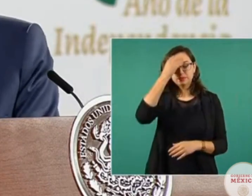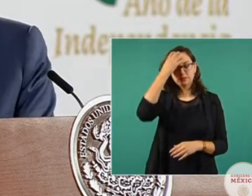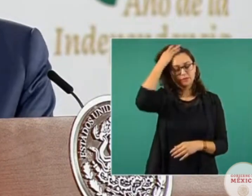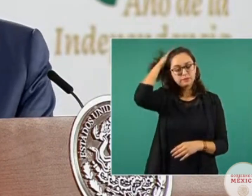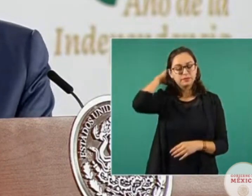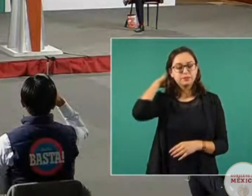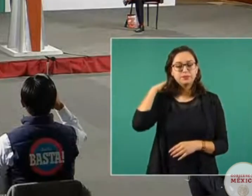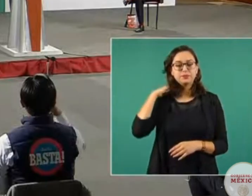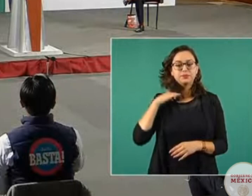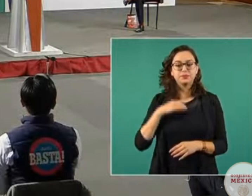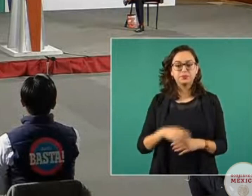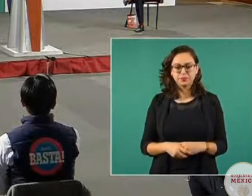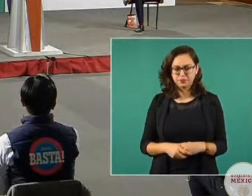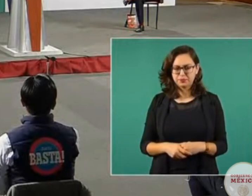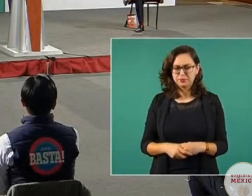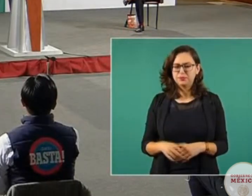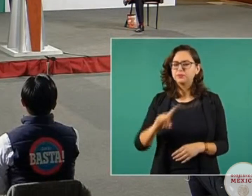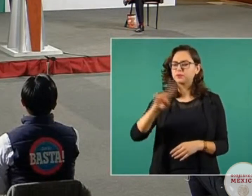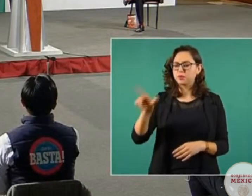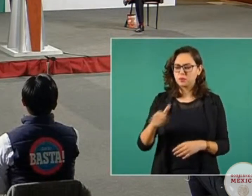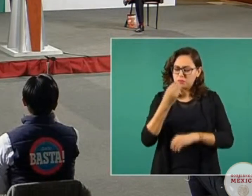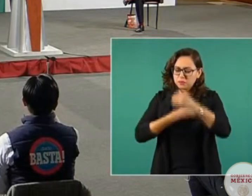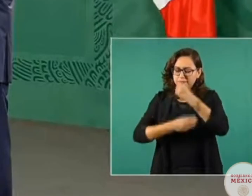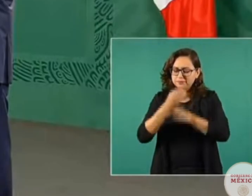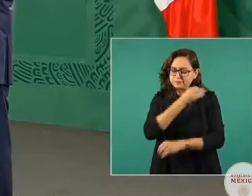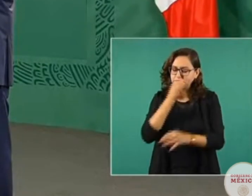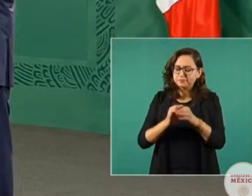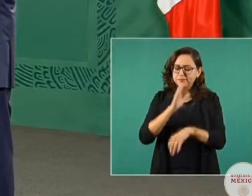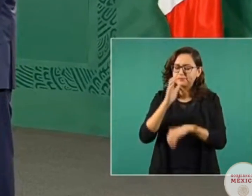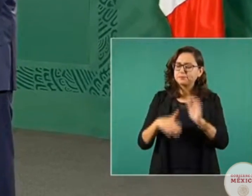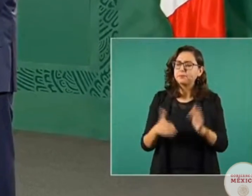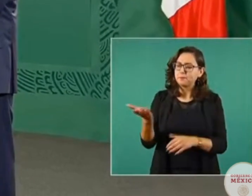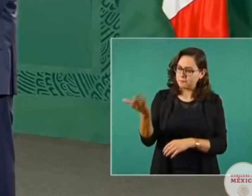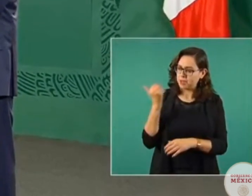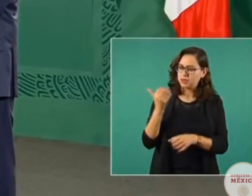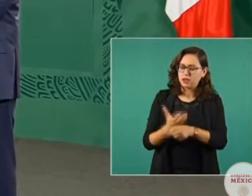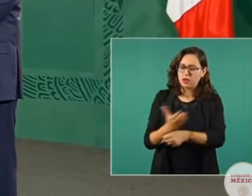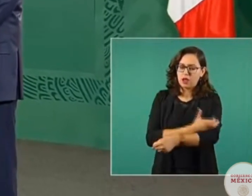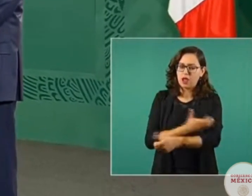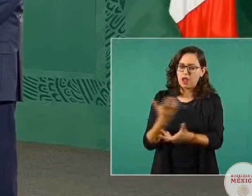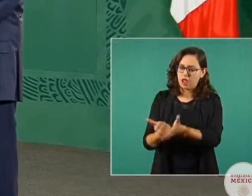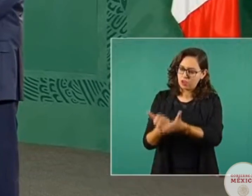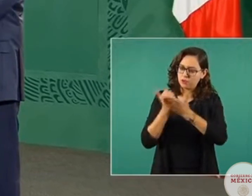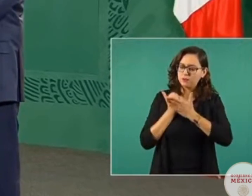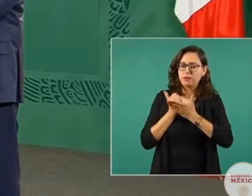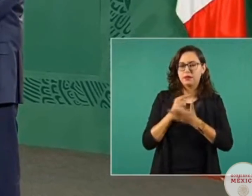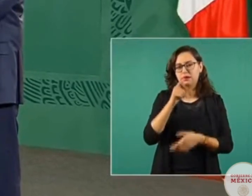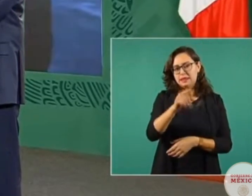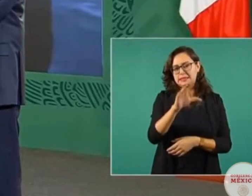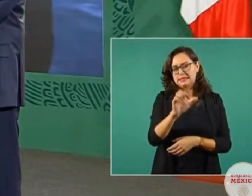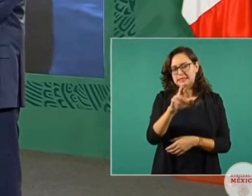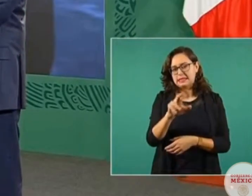Y ya cuando terminamos de desayunar le dije, ven, acompáñame. Y le dije a César, grábame.